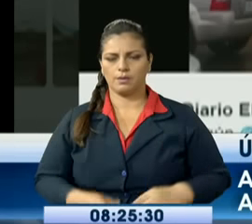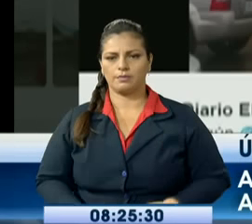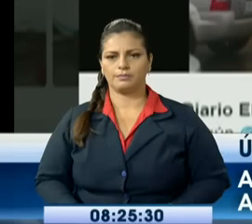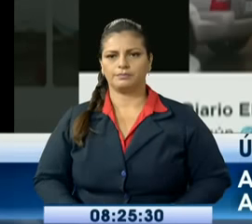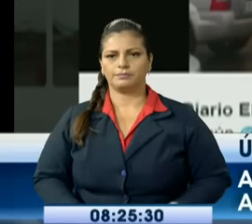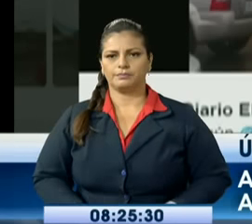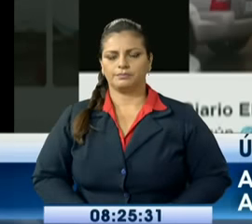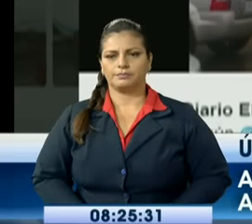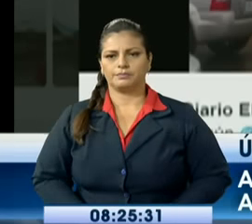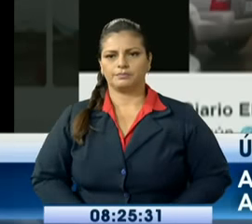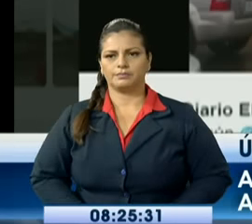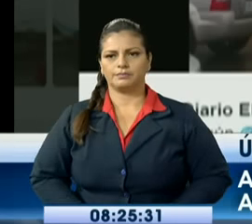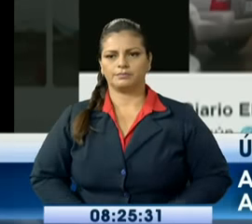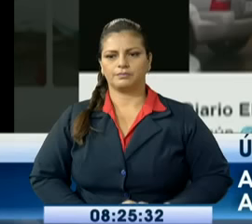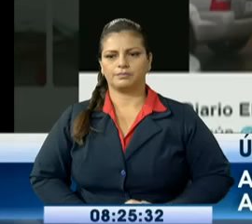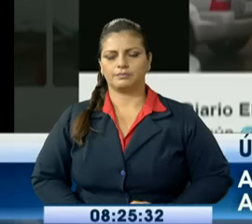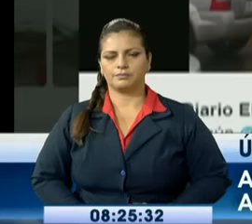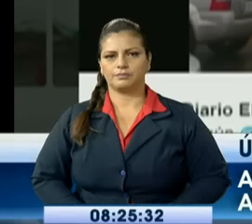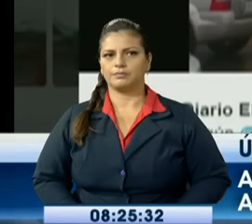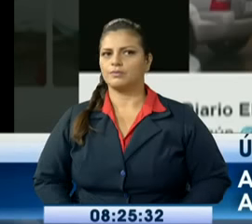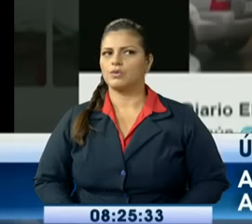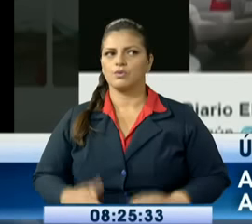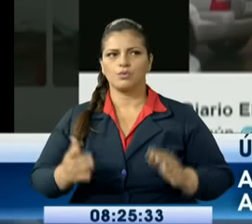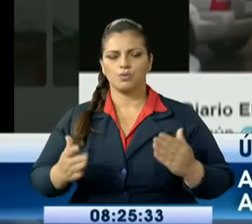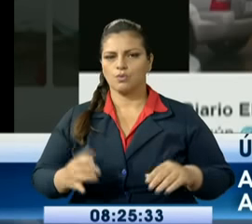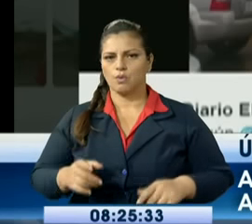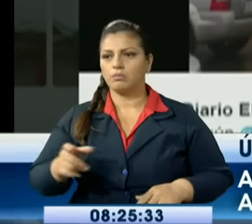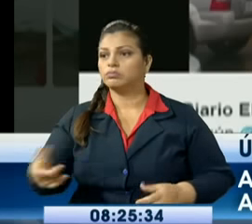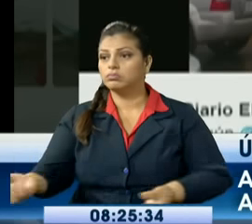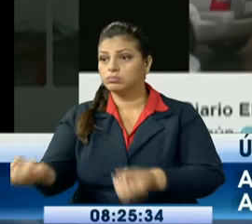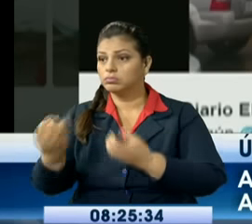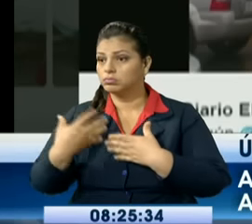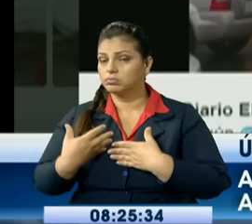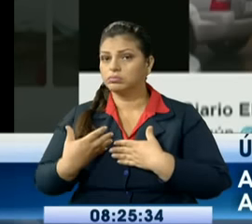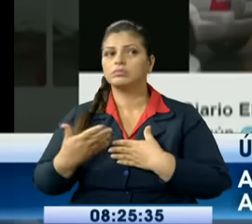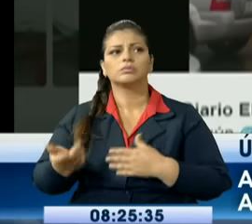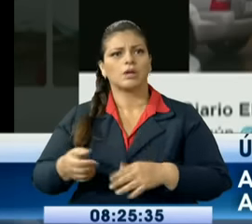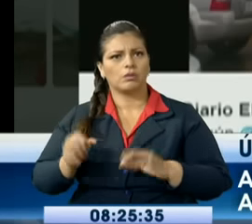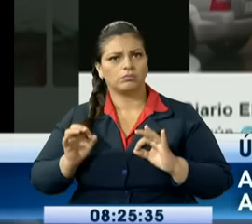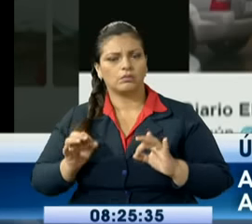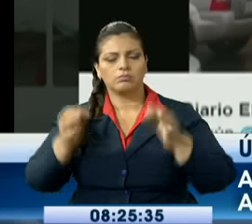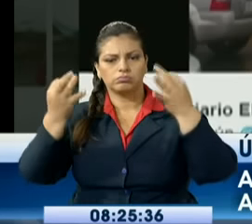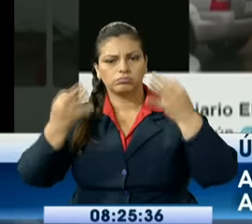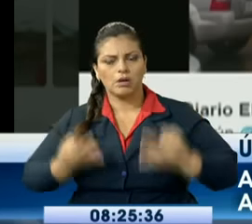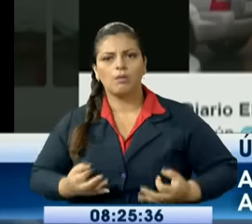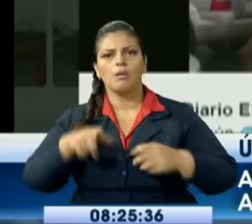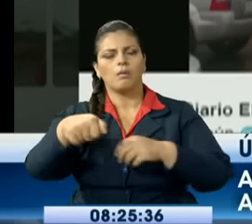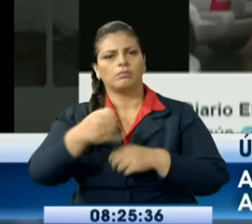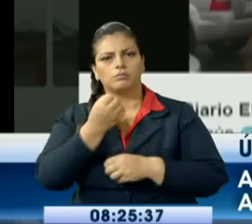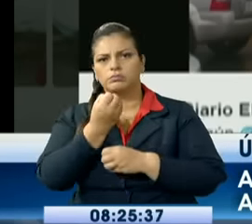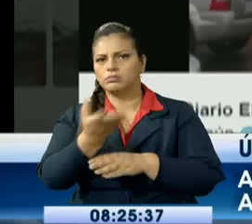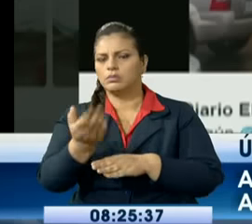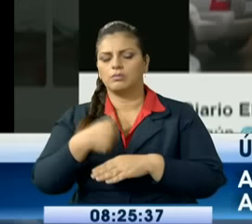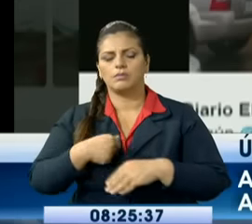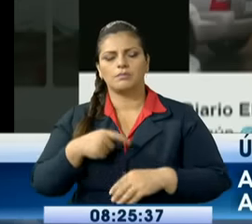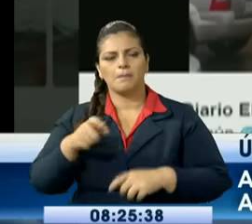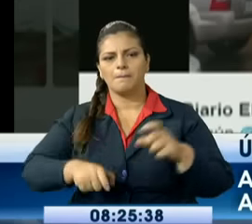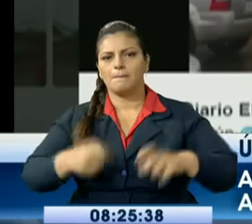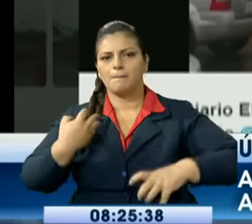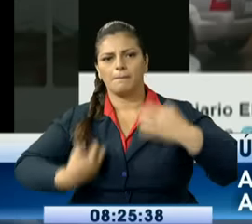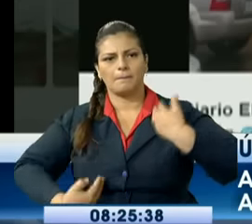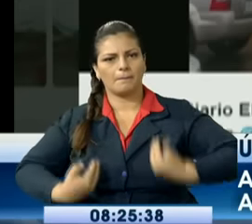reporte oficial ni extraoficial de personas heridas o mayores problemas, además del que